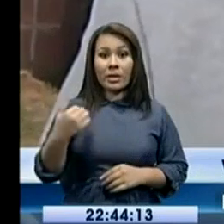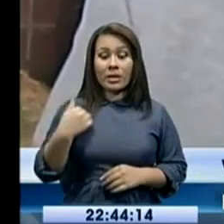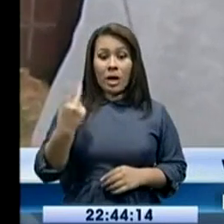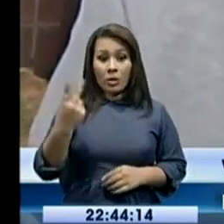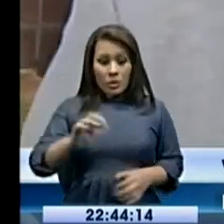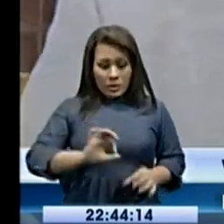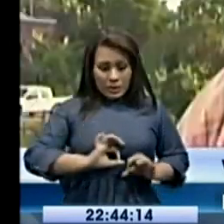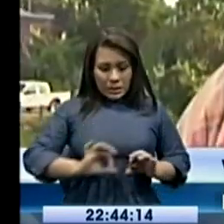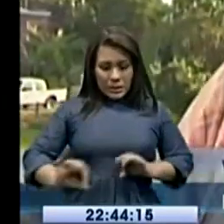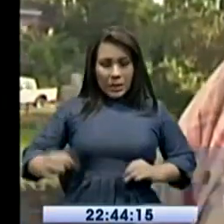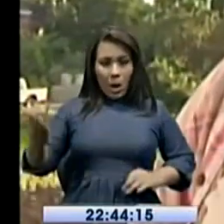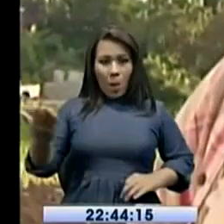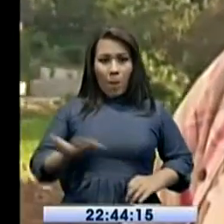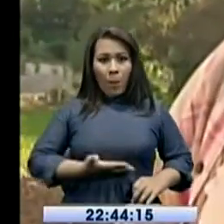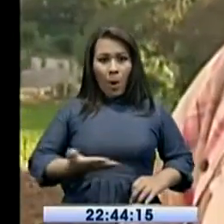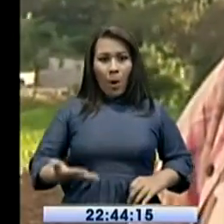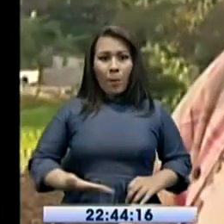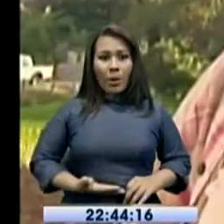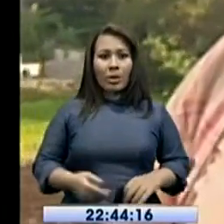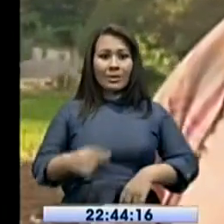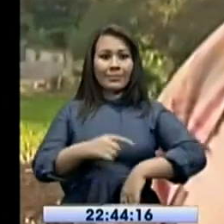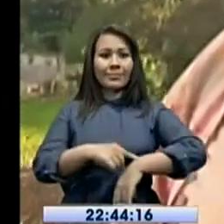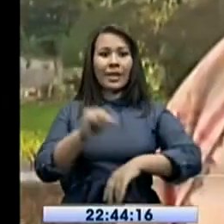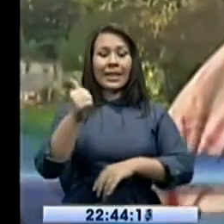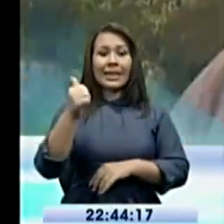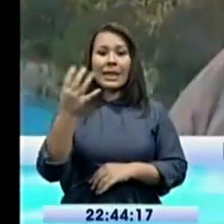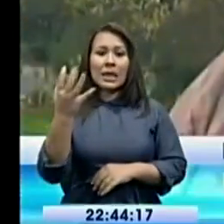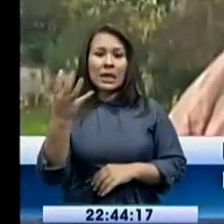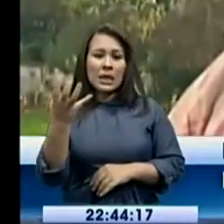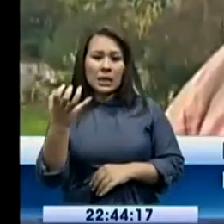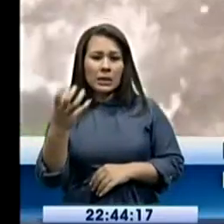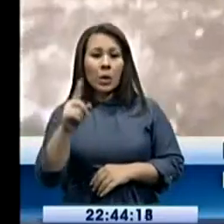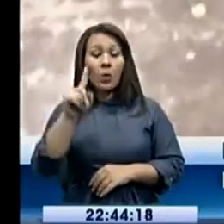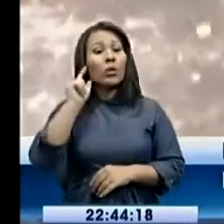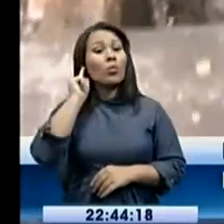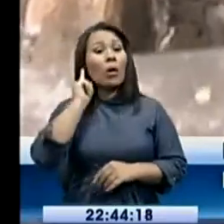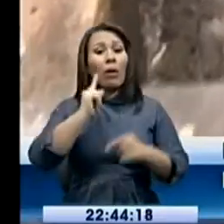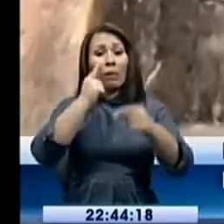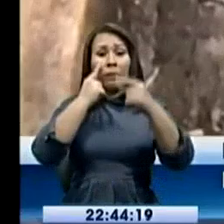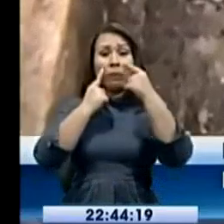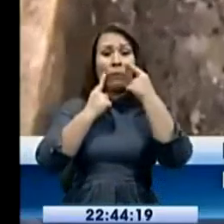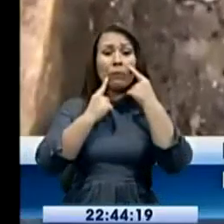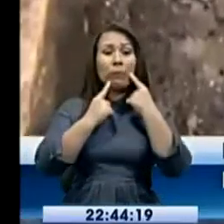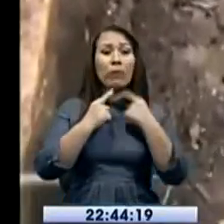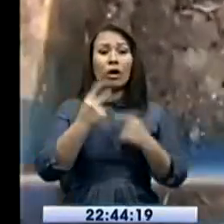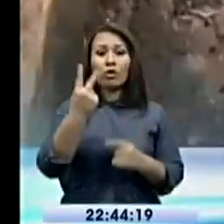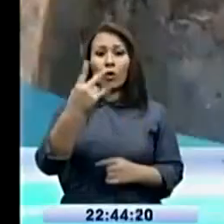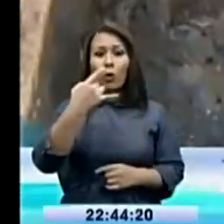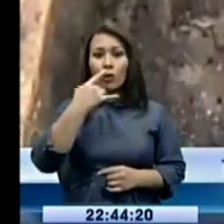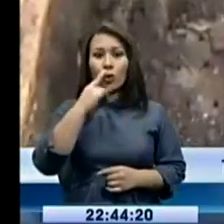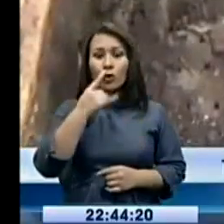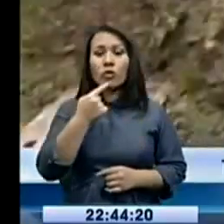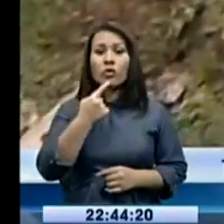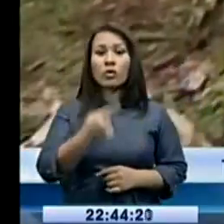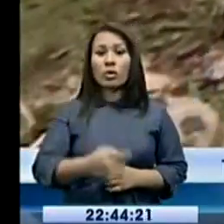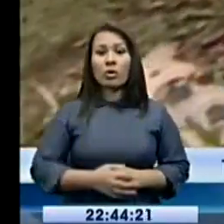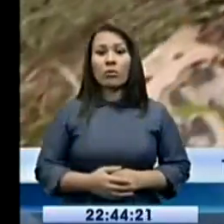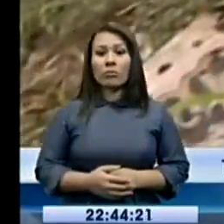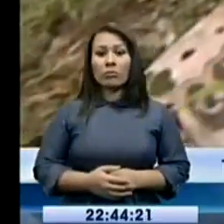de arma blanca. Eran las 10 y cuarto cuando llegó una señora llorando con dos niños y diciendo que había